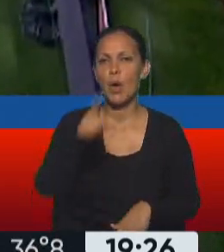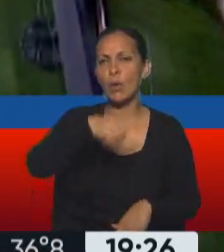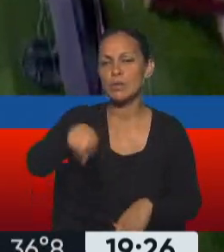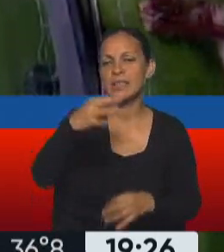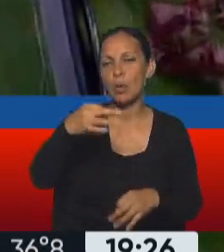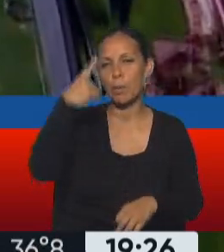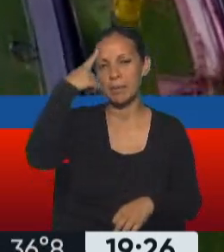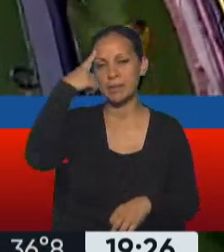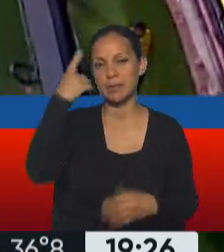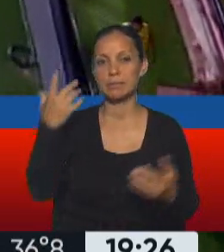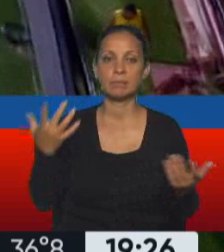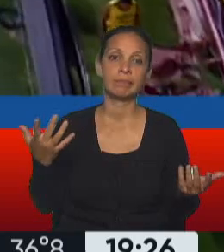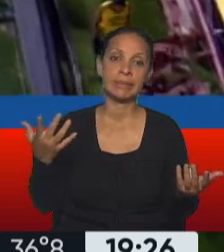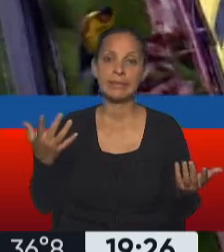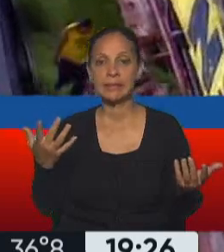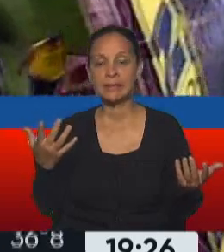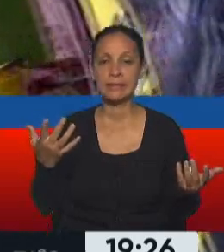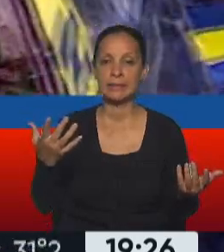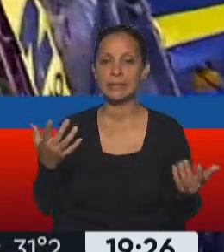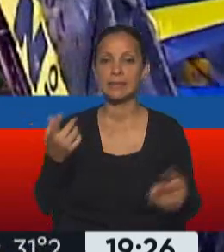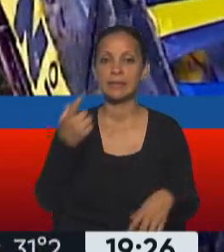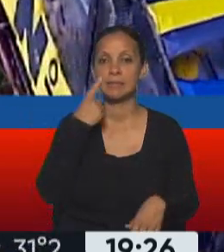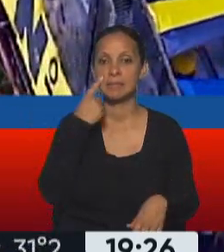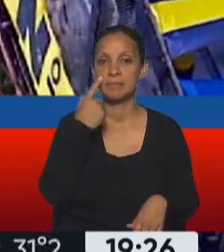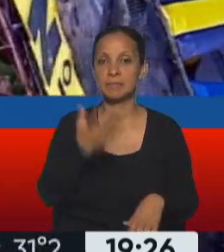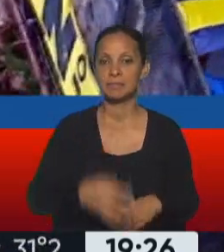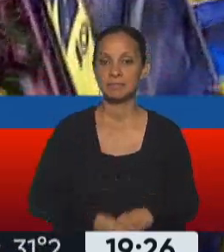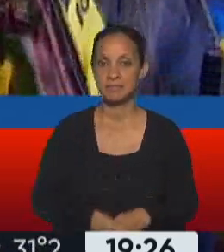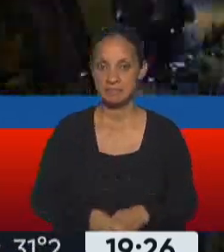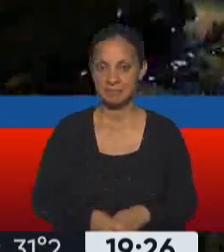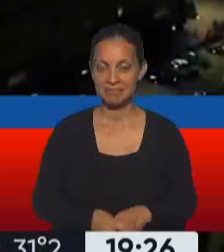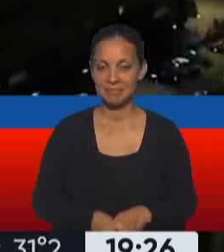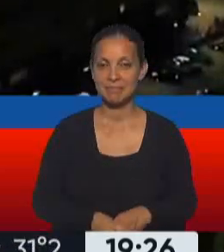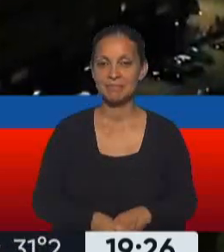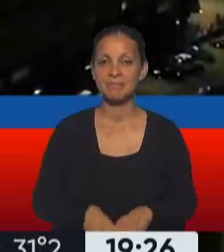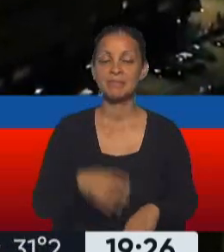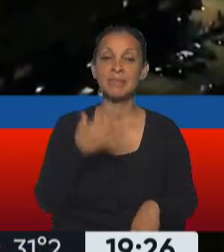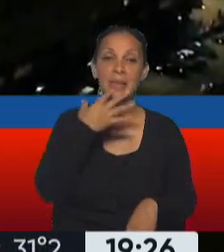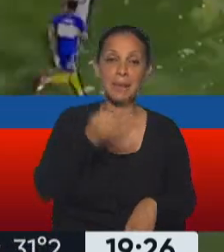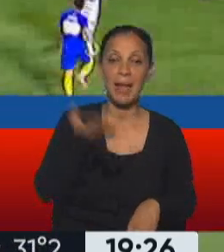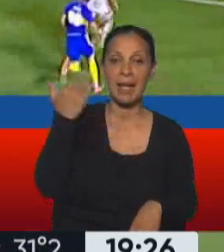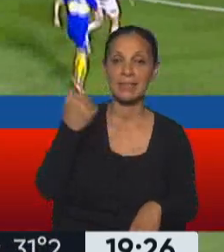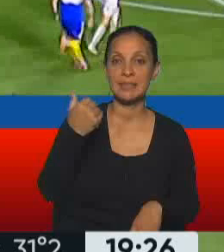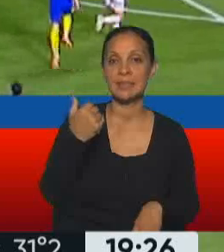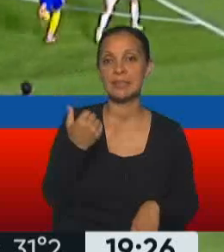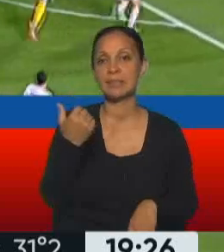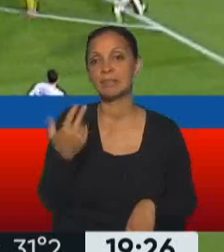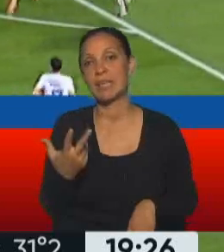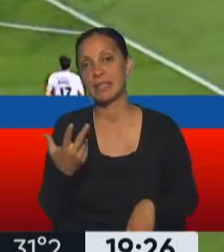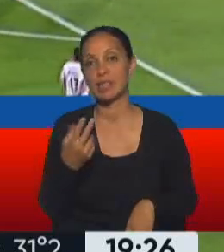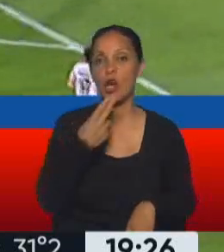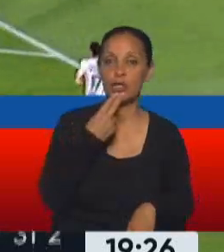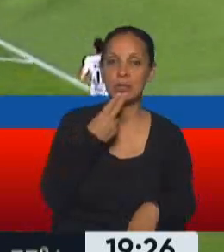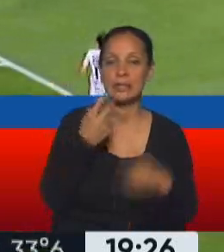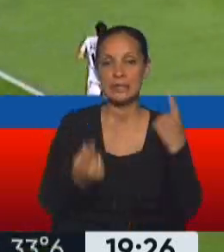y no te da mucha seguridad en defensa. Y Fabra es más un win antiguo, es más un 11 que un 3, ya lo sabemos. Pero bueno, son